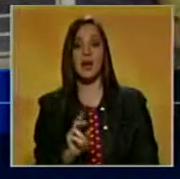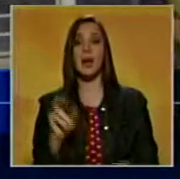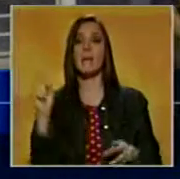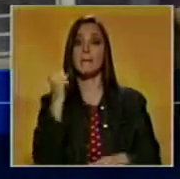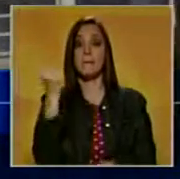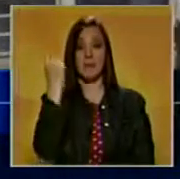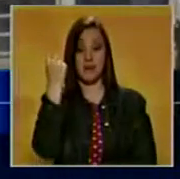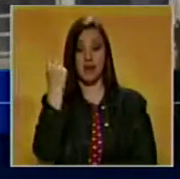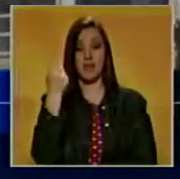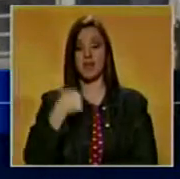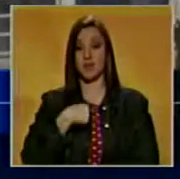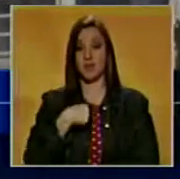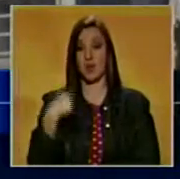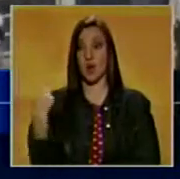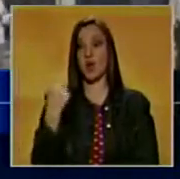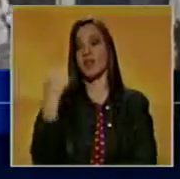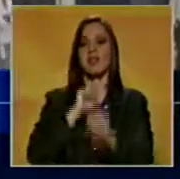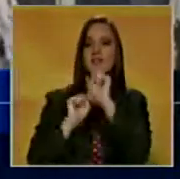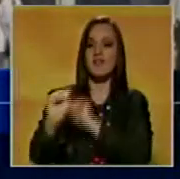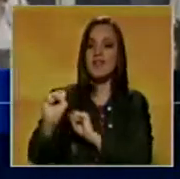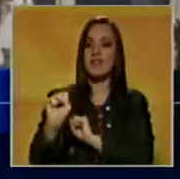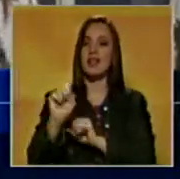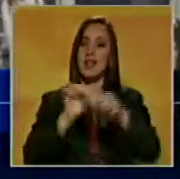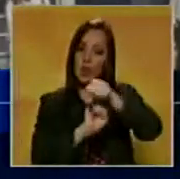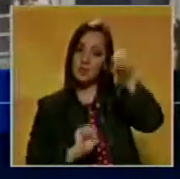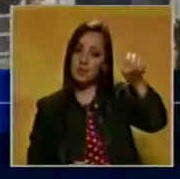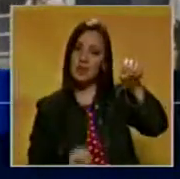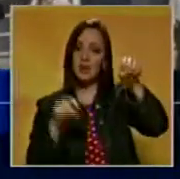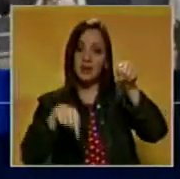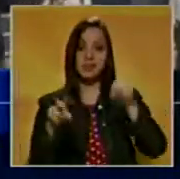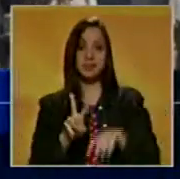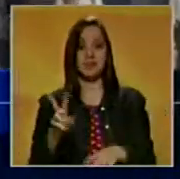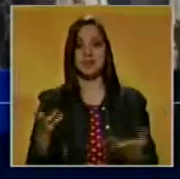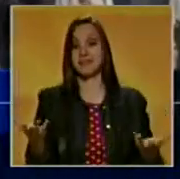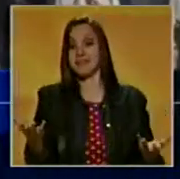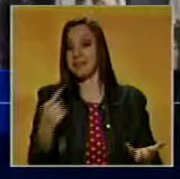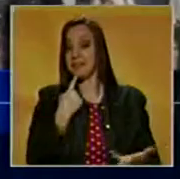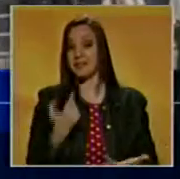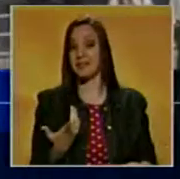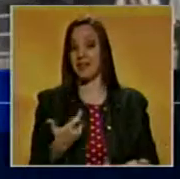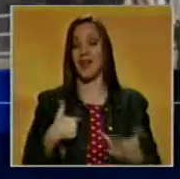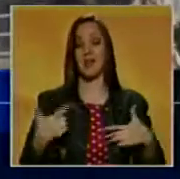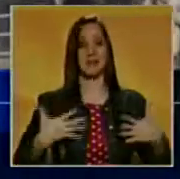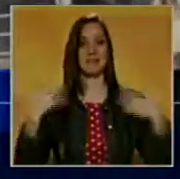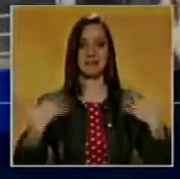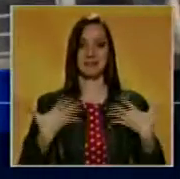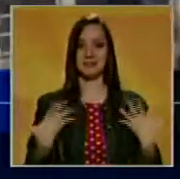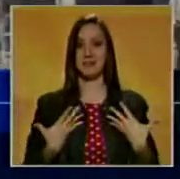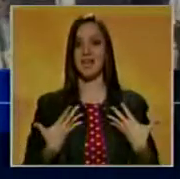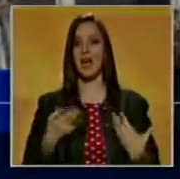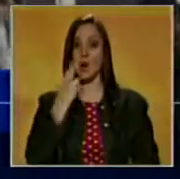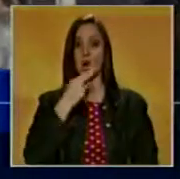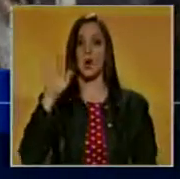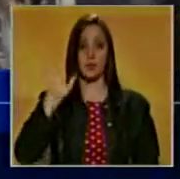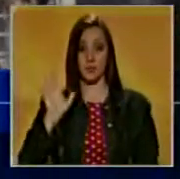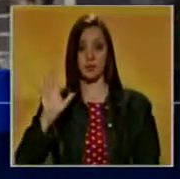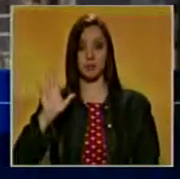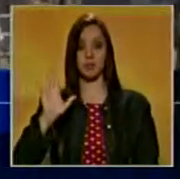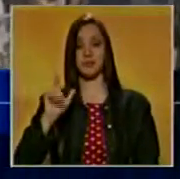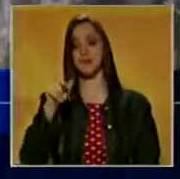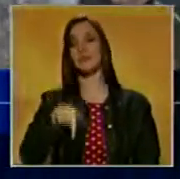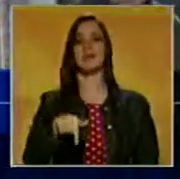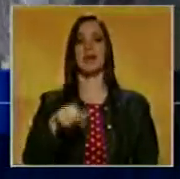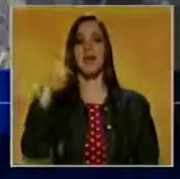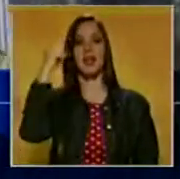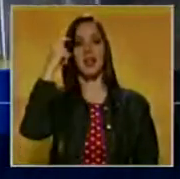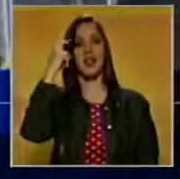mundial, defendiendo título mundial aquí en Venezuela, pues qué más puedo decirte, la verdad que contento, motivado y con un compromiso bastante importante este 10 de